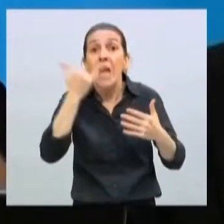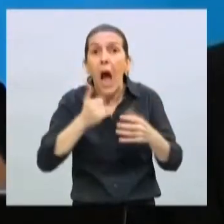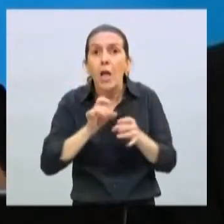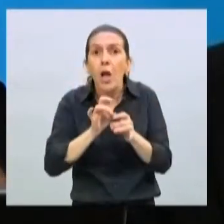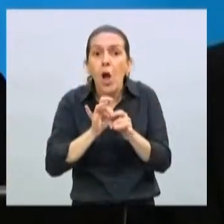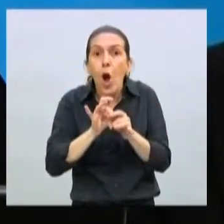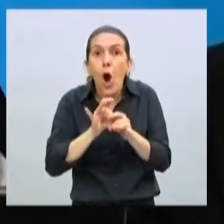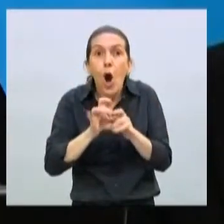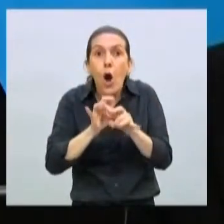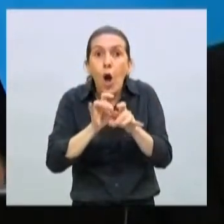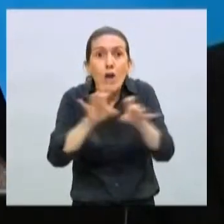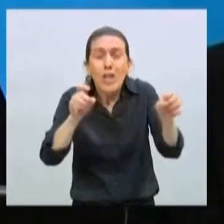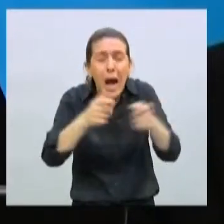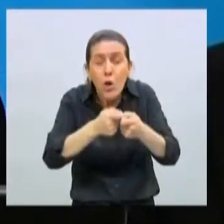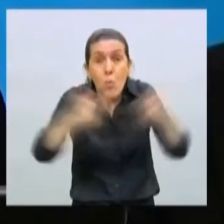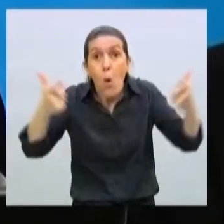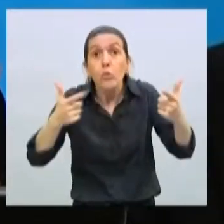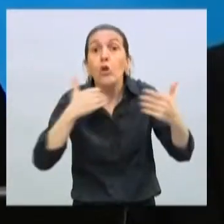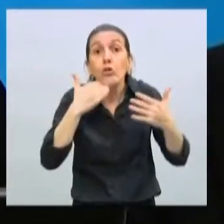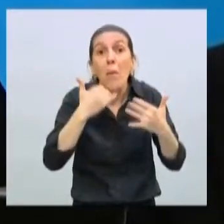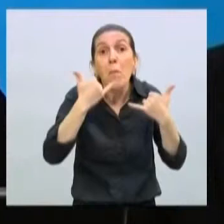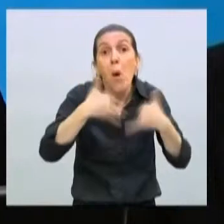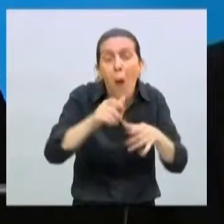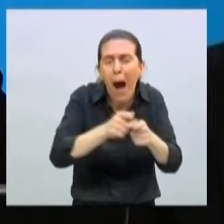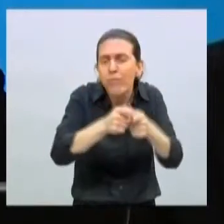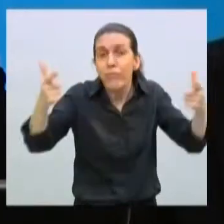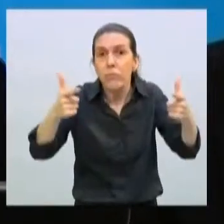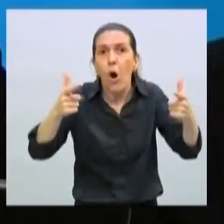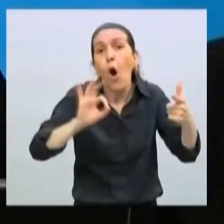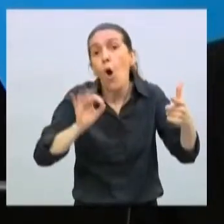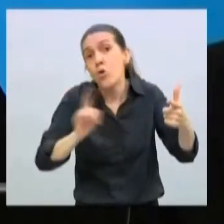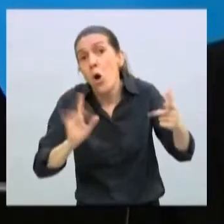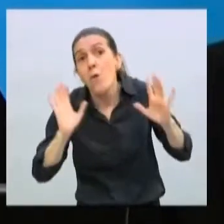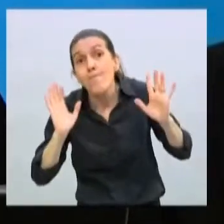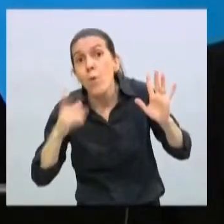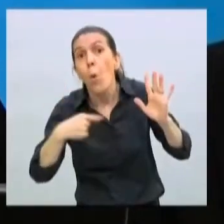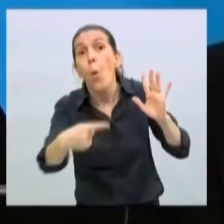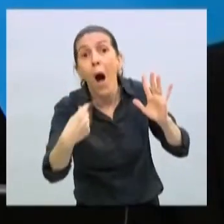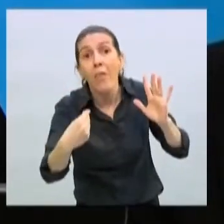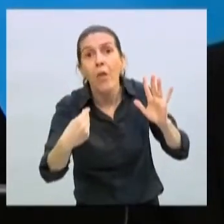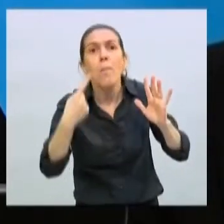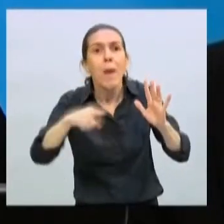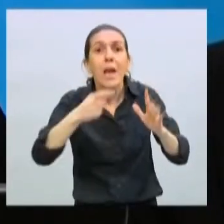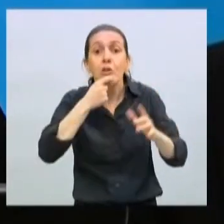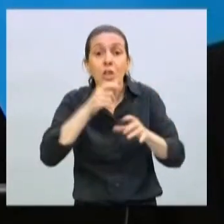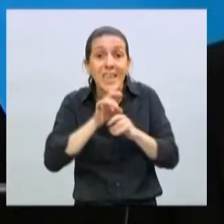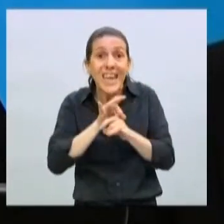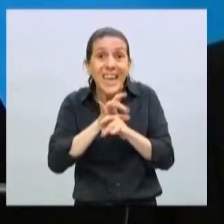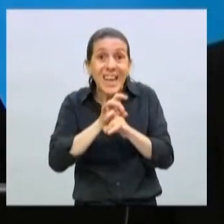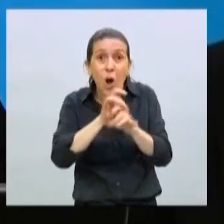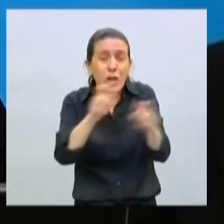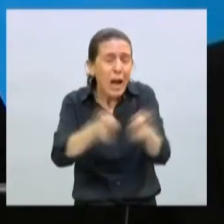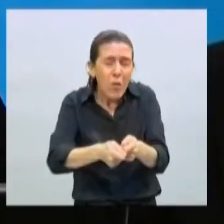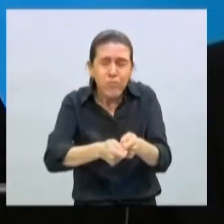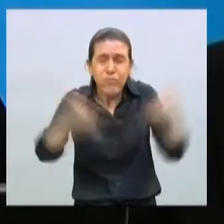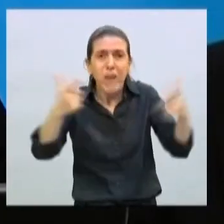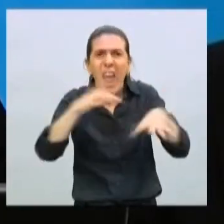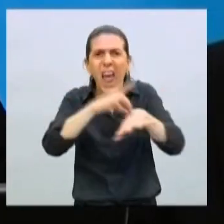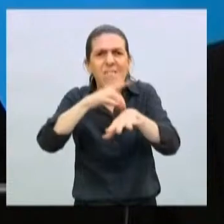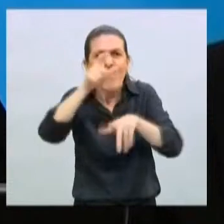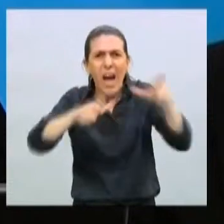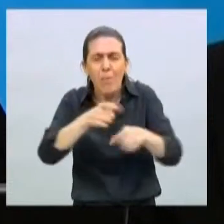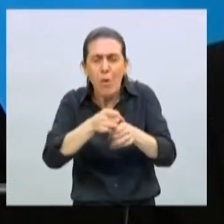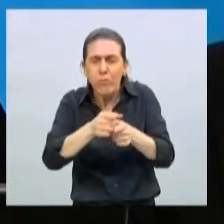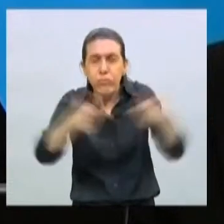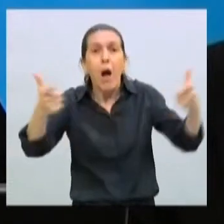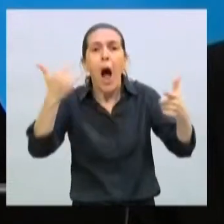muy bien si va a ocurrir y si ocurre cuándo, pero estamos preparados para que todos merezcan y reciban la mejor